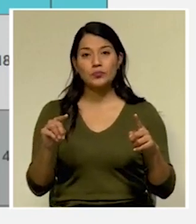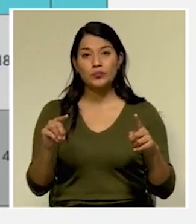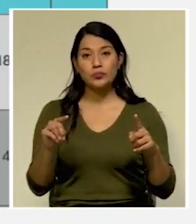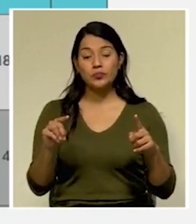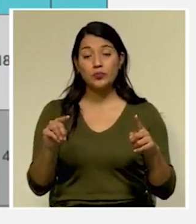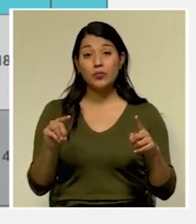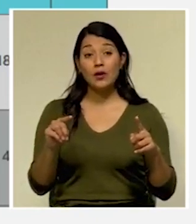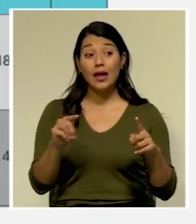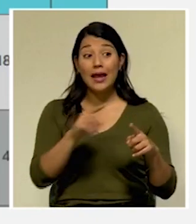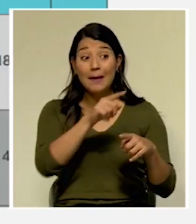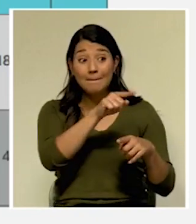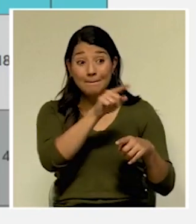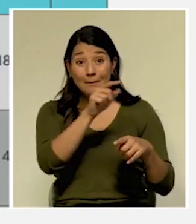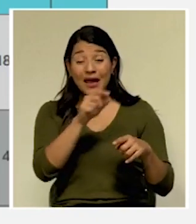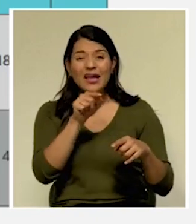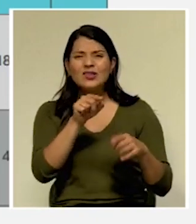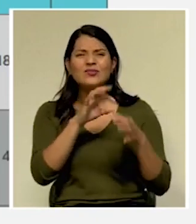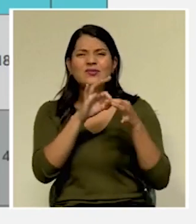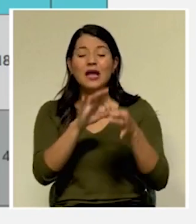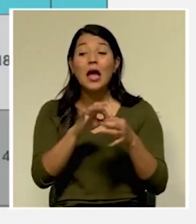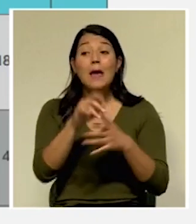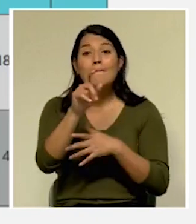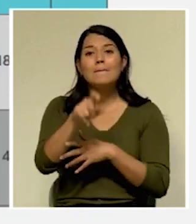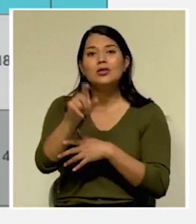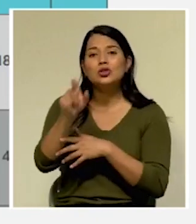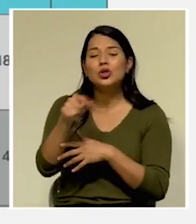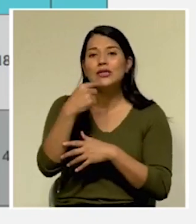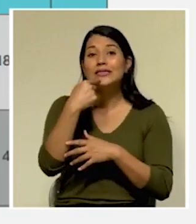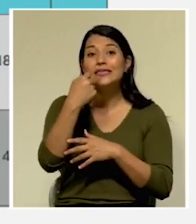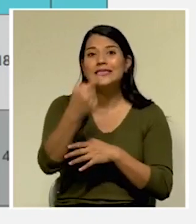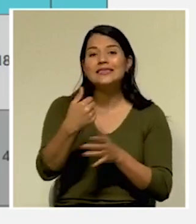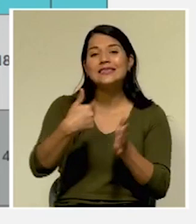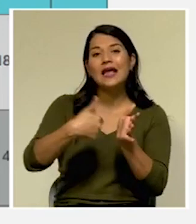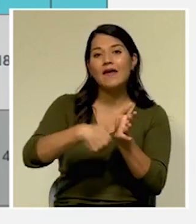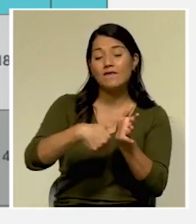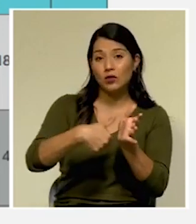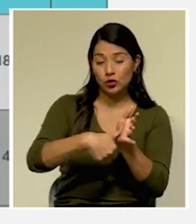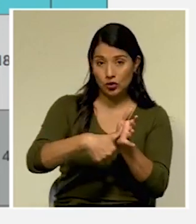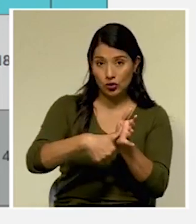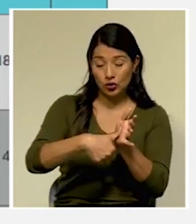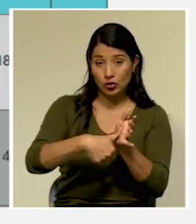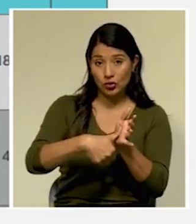haber votado el elector en la en